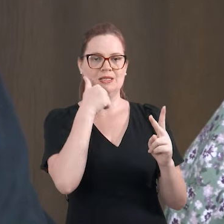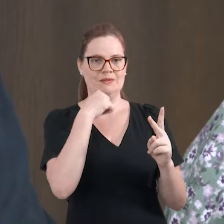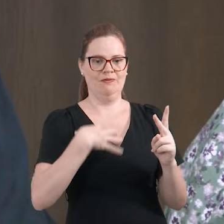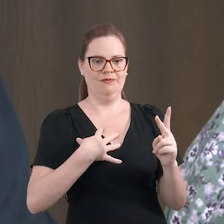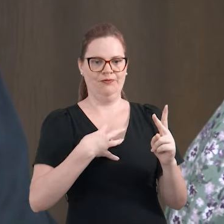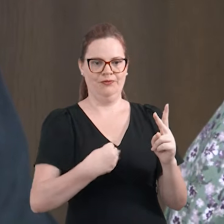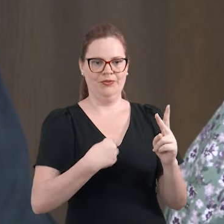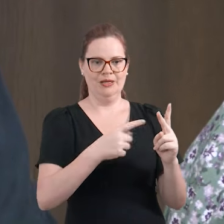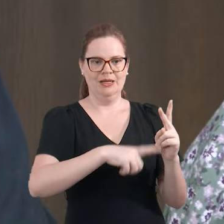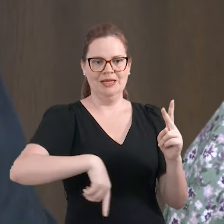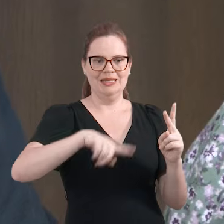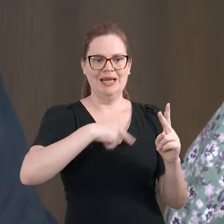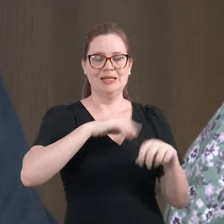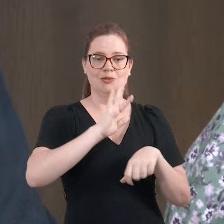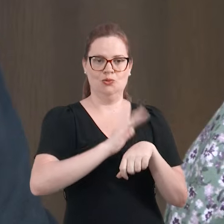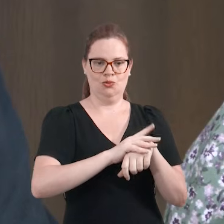discapacidad.